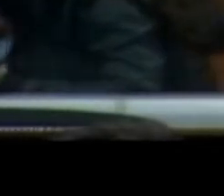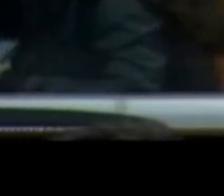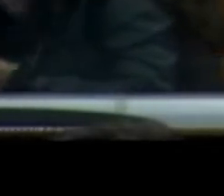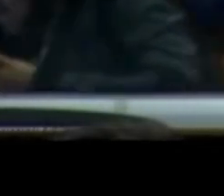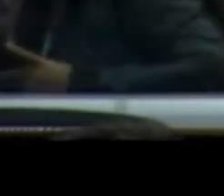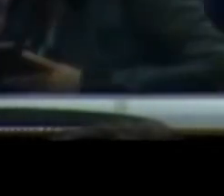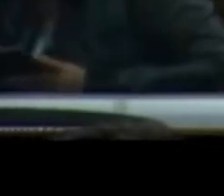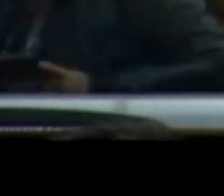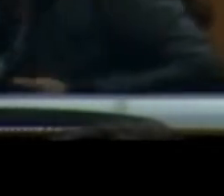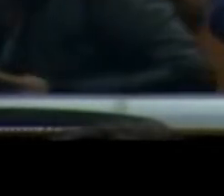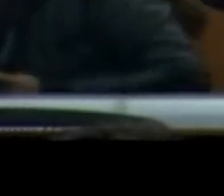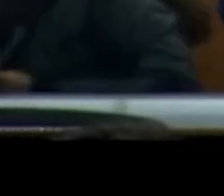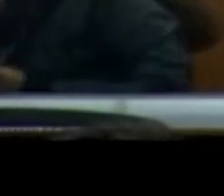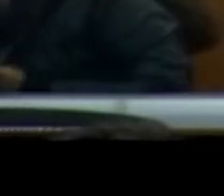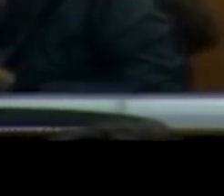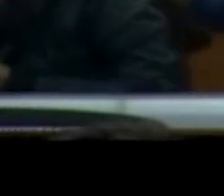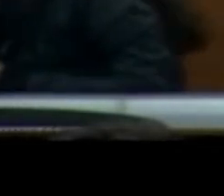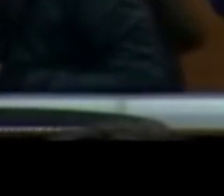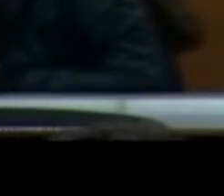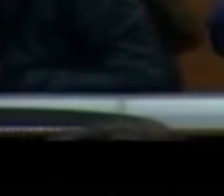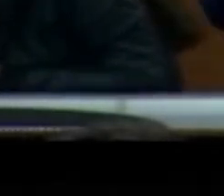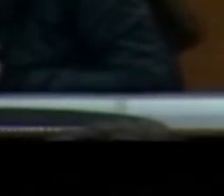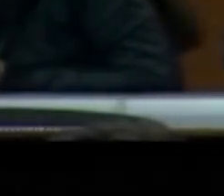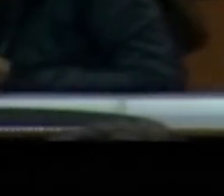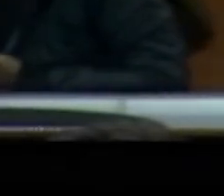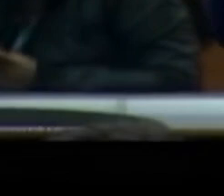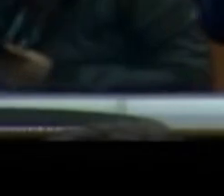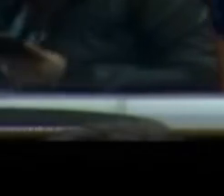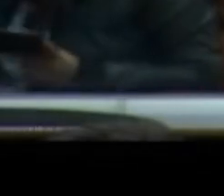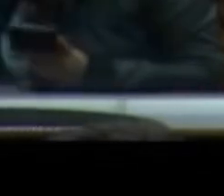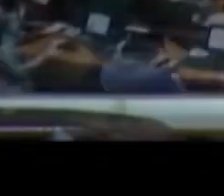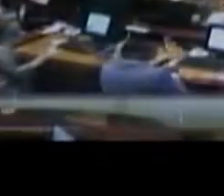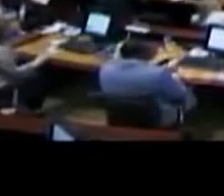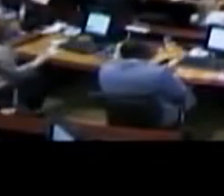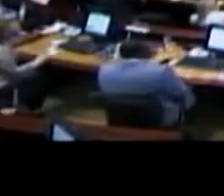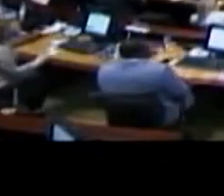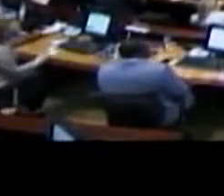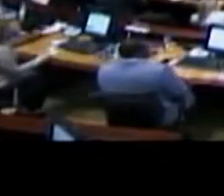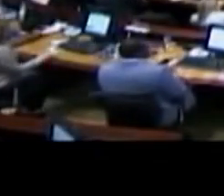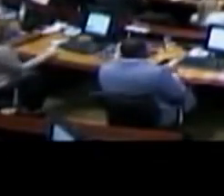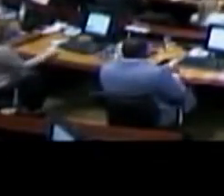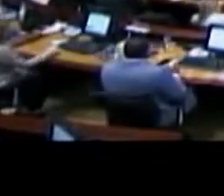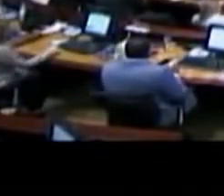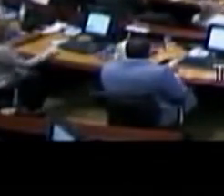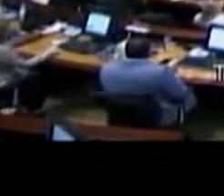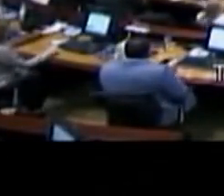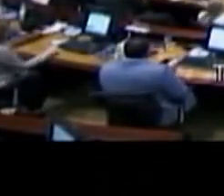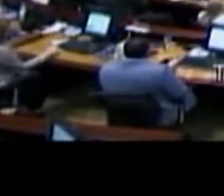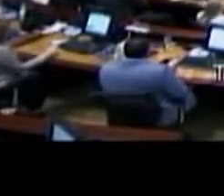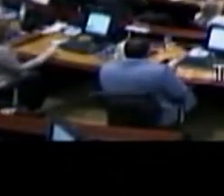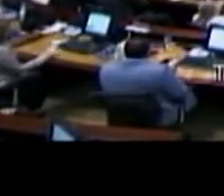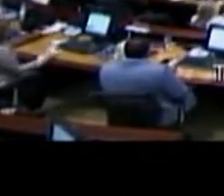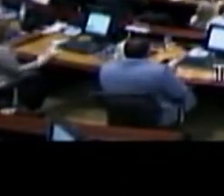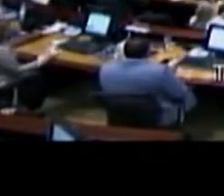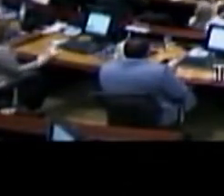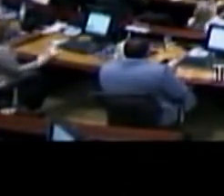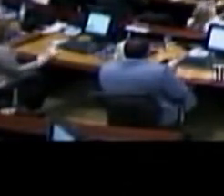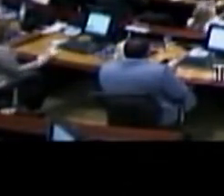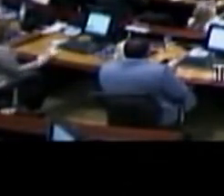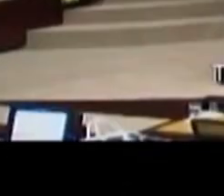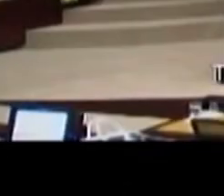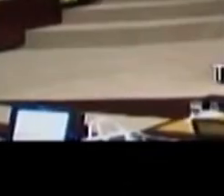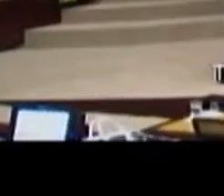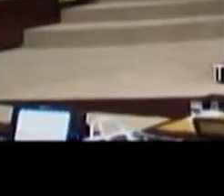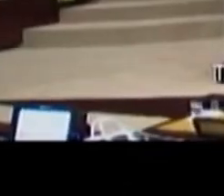vicepresidenta constitucional del Ecuador para el periodo 2018-2021. Con un llamado a la unidad,